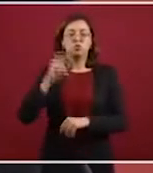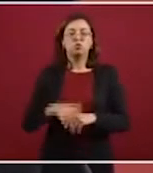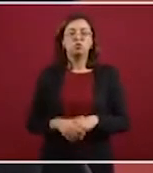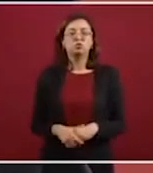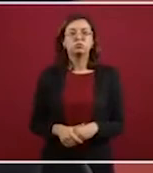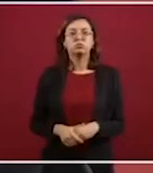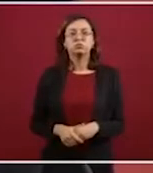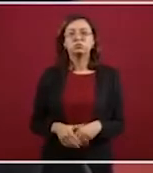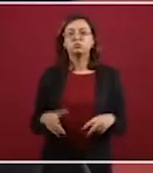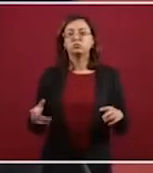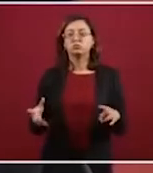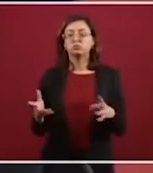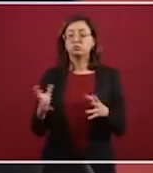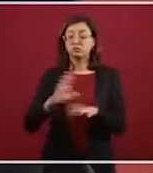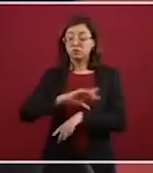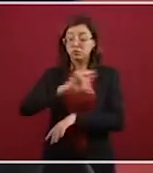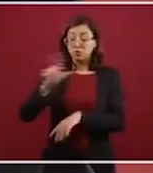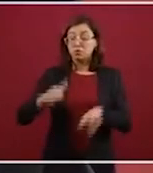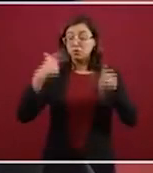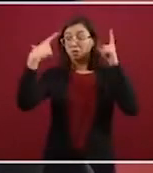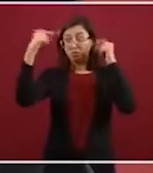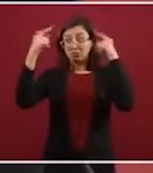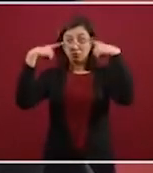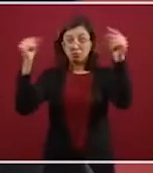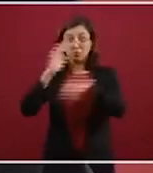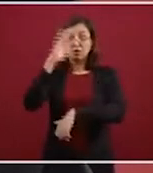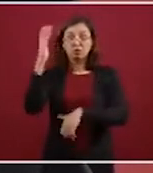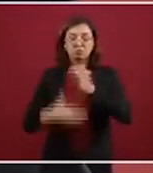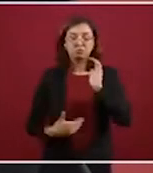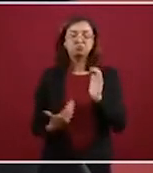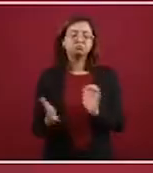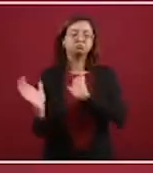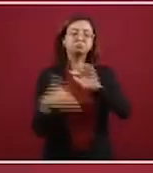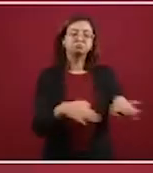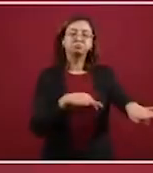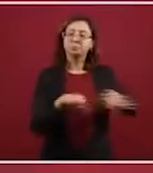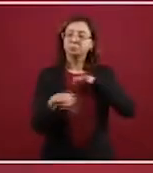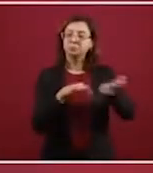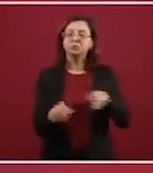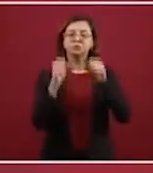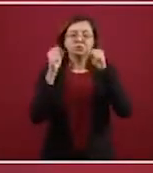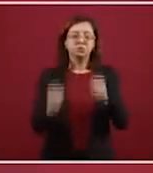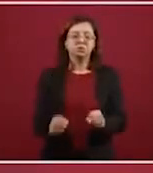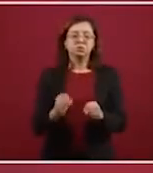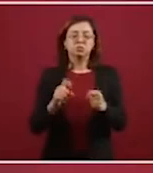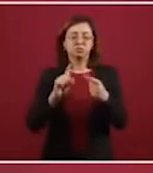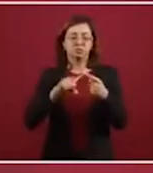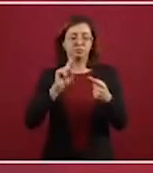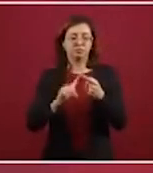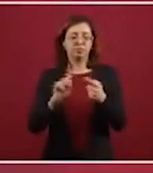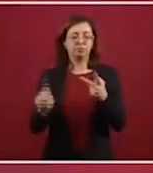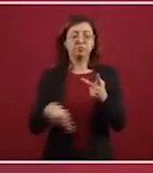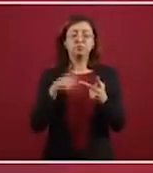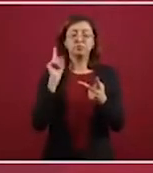saldrían con empleo los egresados. Eso nos importa mucho. Lo segundo